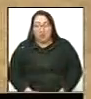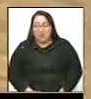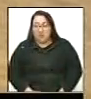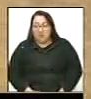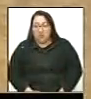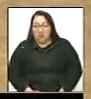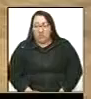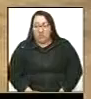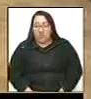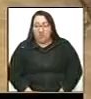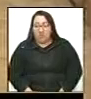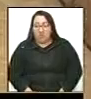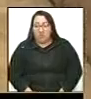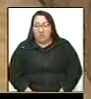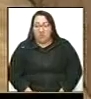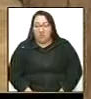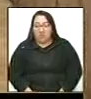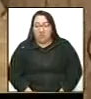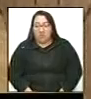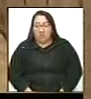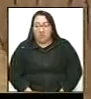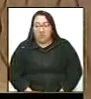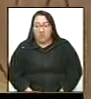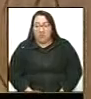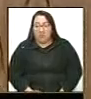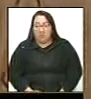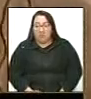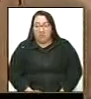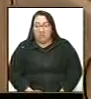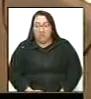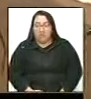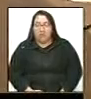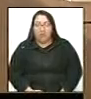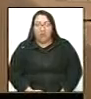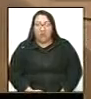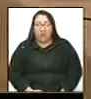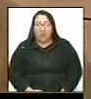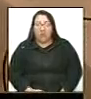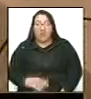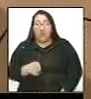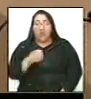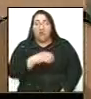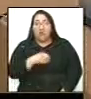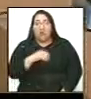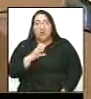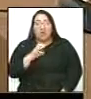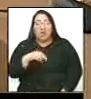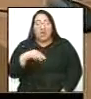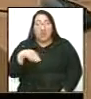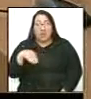¿quiénes son los sujetos activos de una infracción en una ratificación? ¿No son los miembros del CNM?